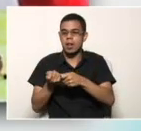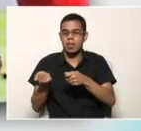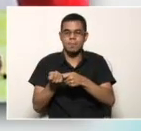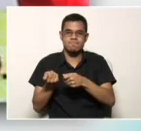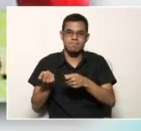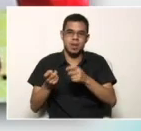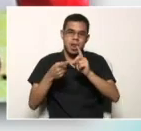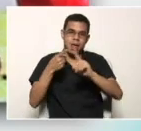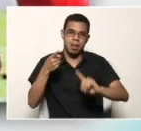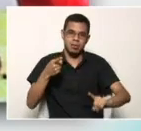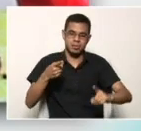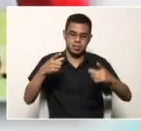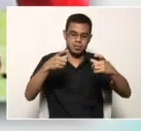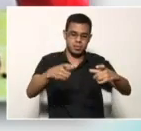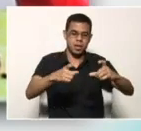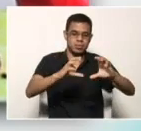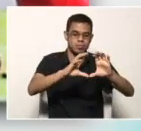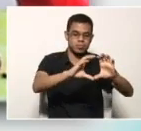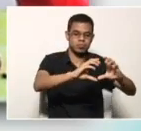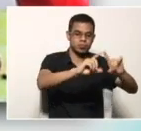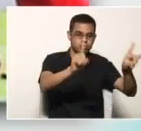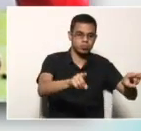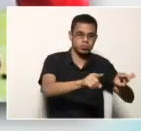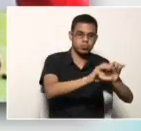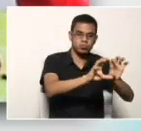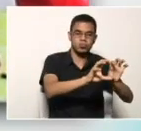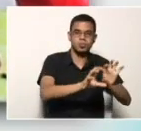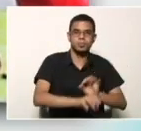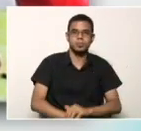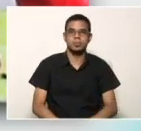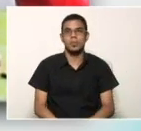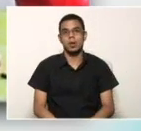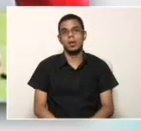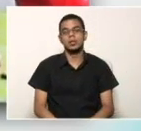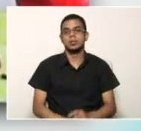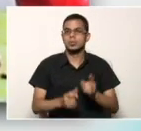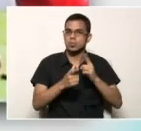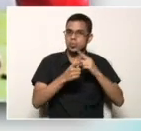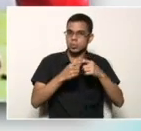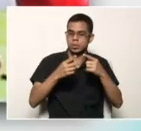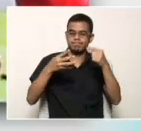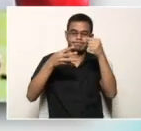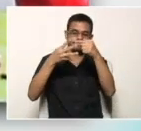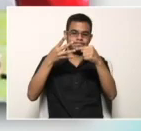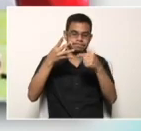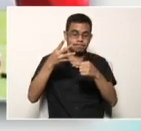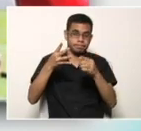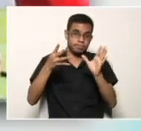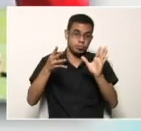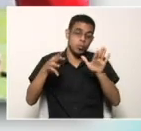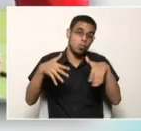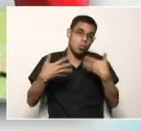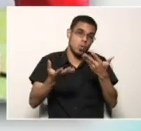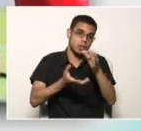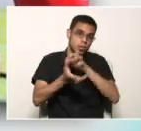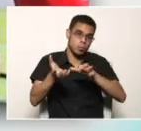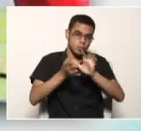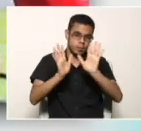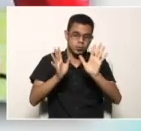procesador. ¿Bien? Normalmente yo inicio con la memoria RAM. ¿Bien? Por aquí lo voy a